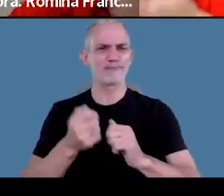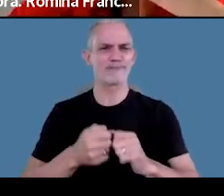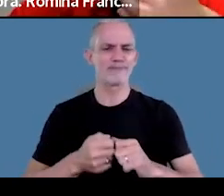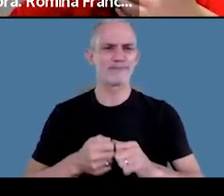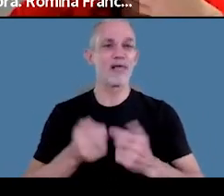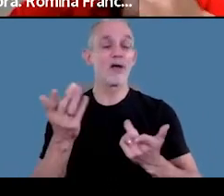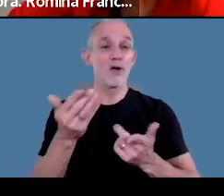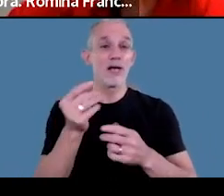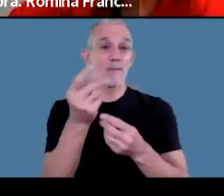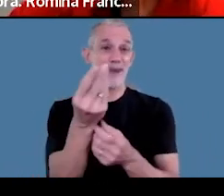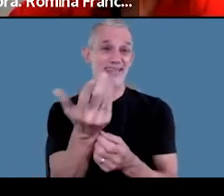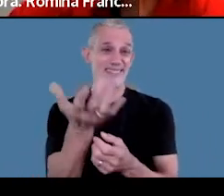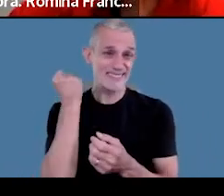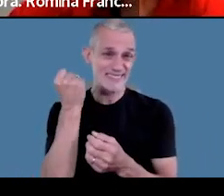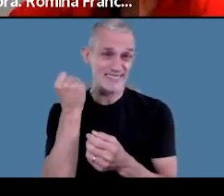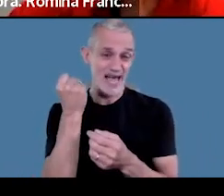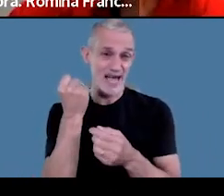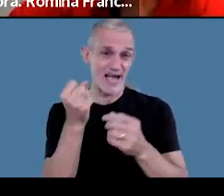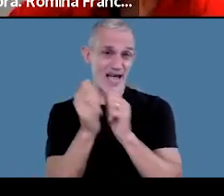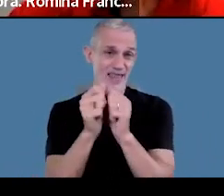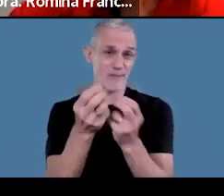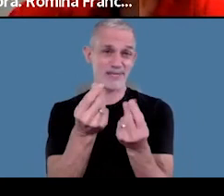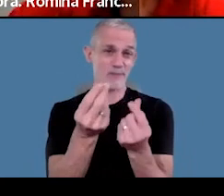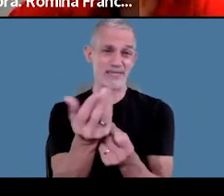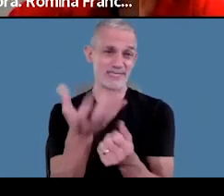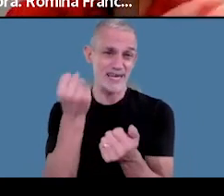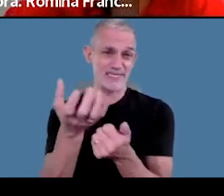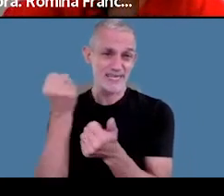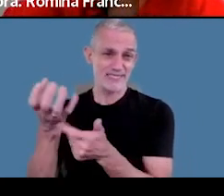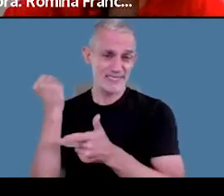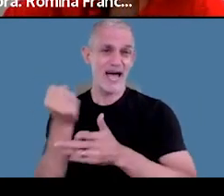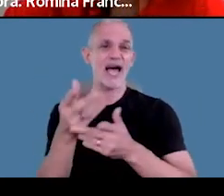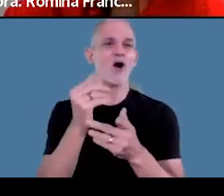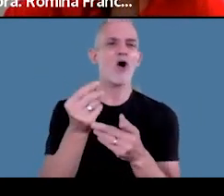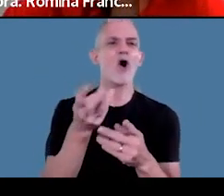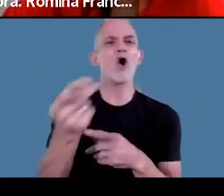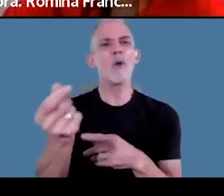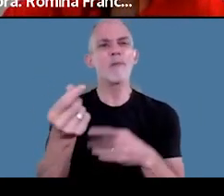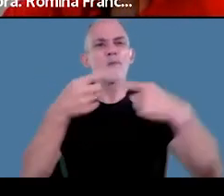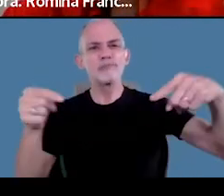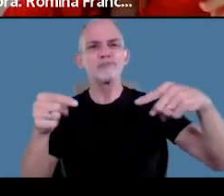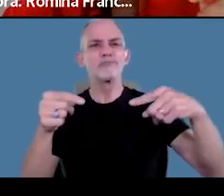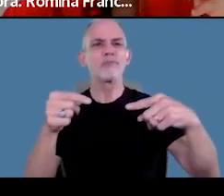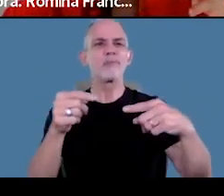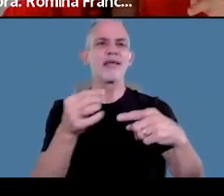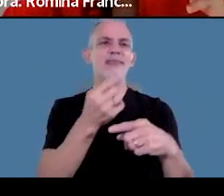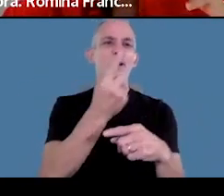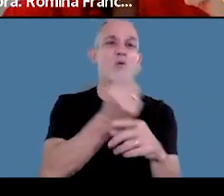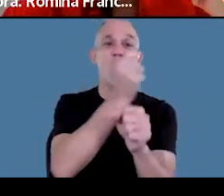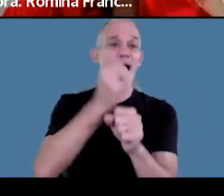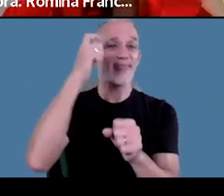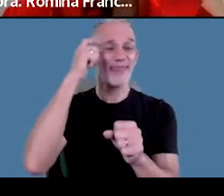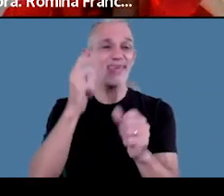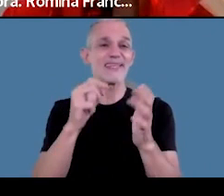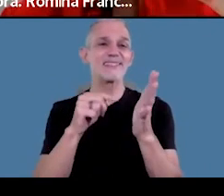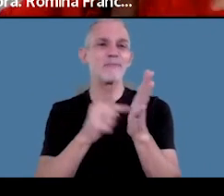Los retiros, como les mencionaba, la adquisición o incorporación de bienes del 1 al 10 del inciso A,